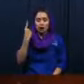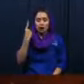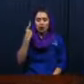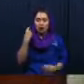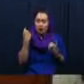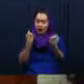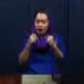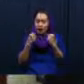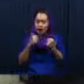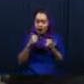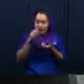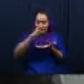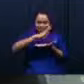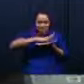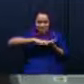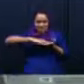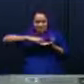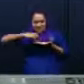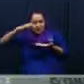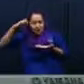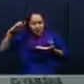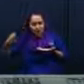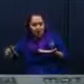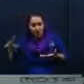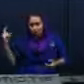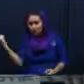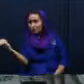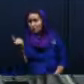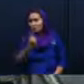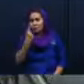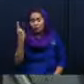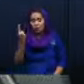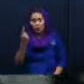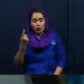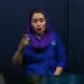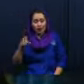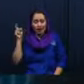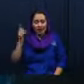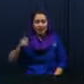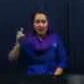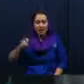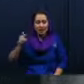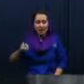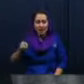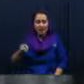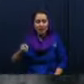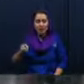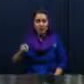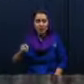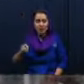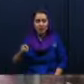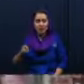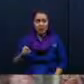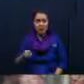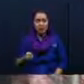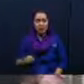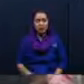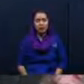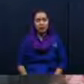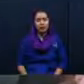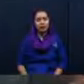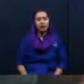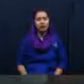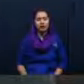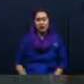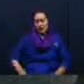desarraigar toda deuda que viene, Señor, con carácter ancestral. Es